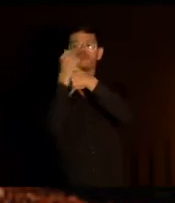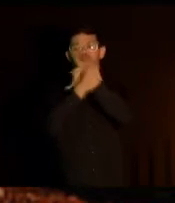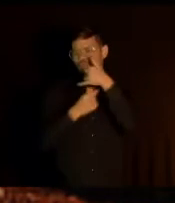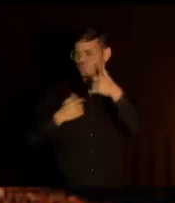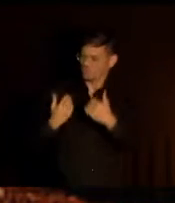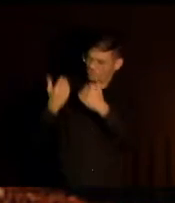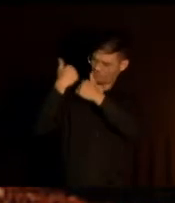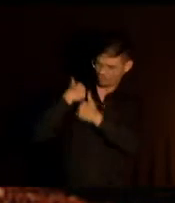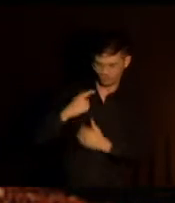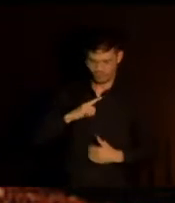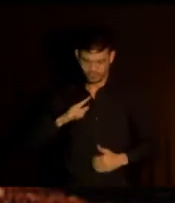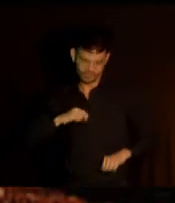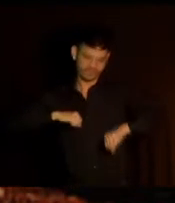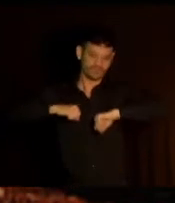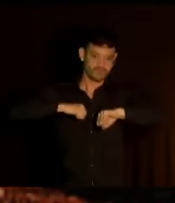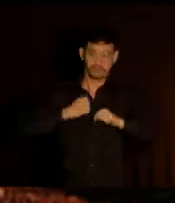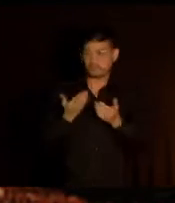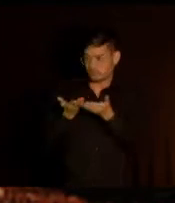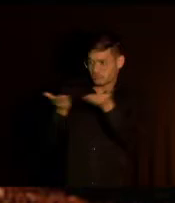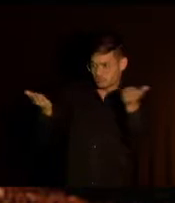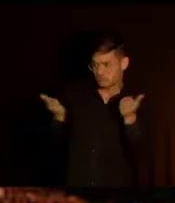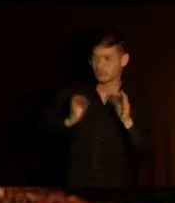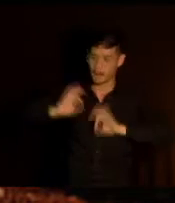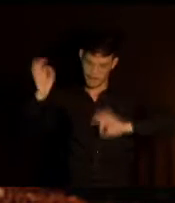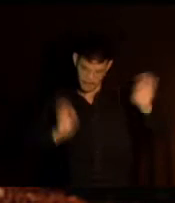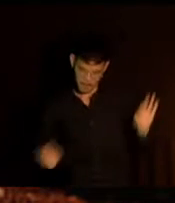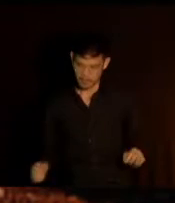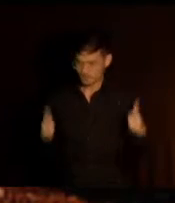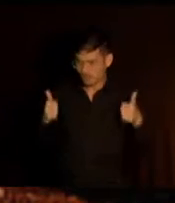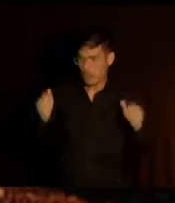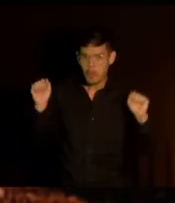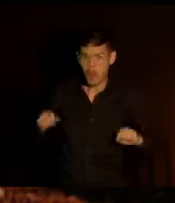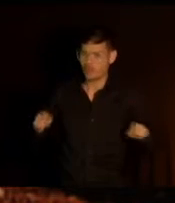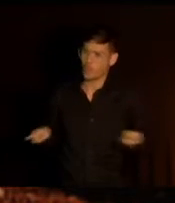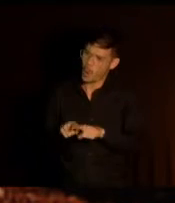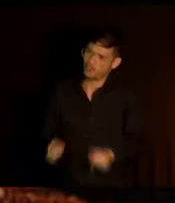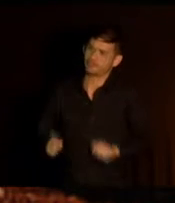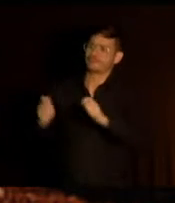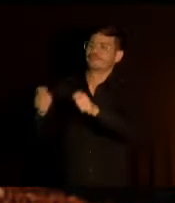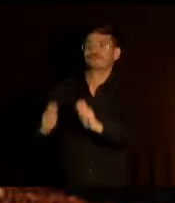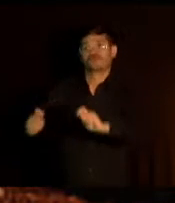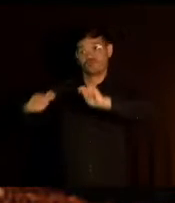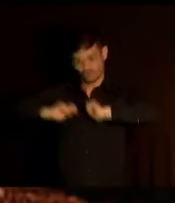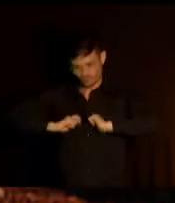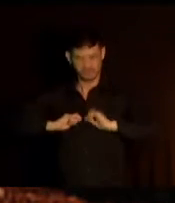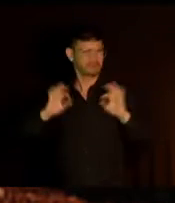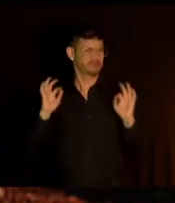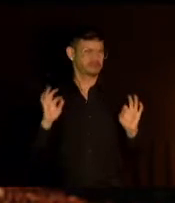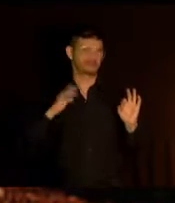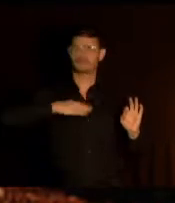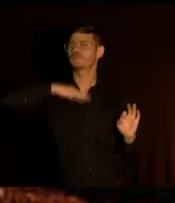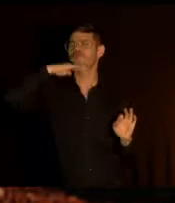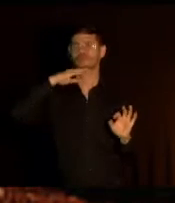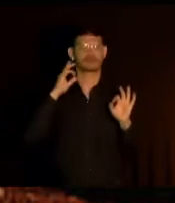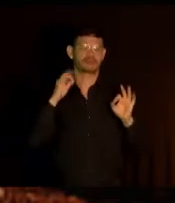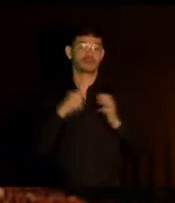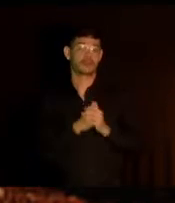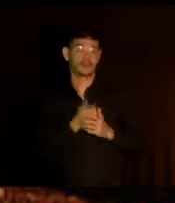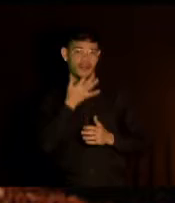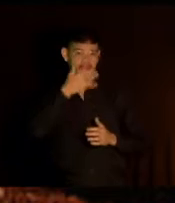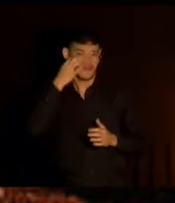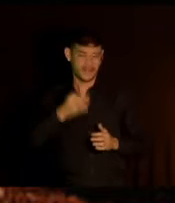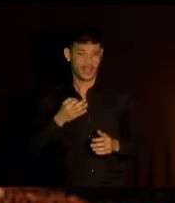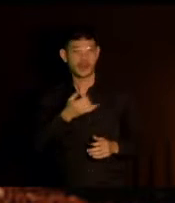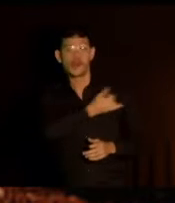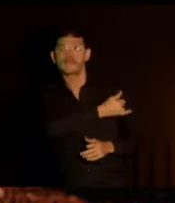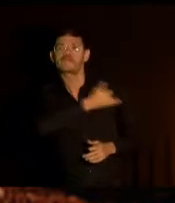asumir esta responsabilidad, y se encuentran preparados de sobra, porque realmente en las regiones es donde se trabaja